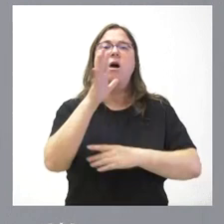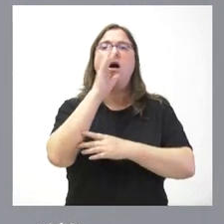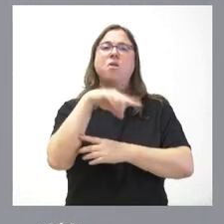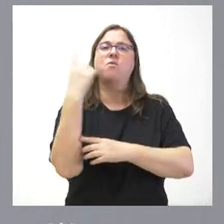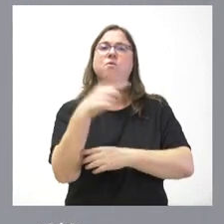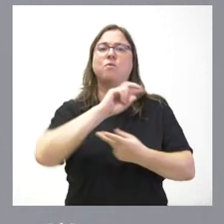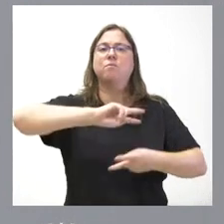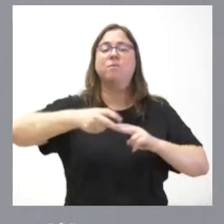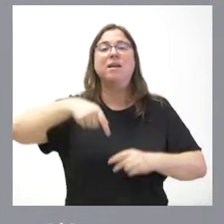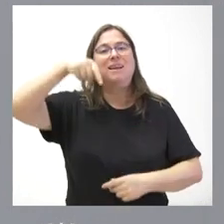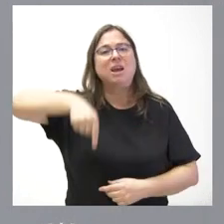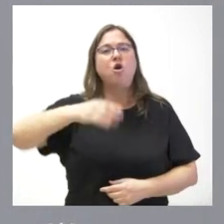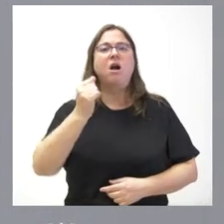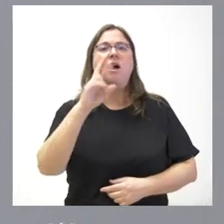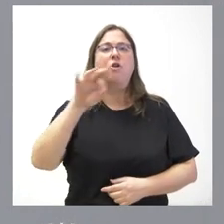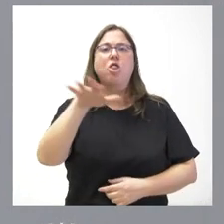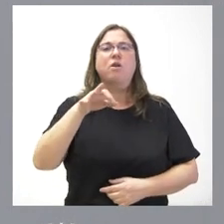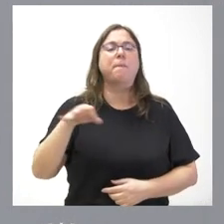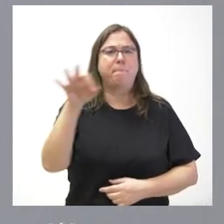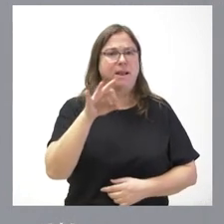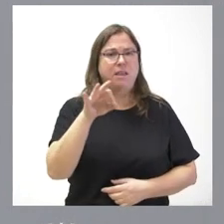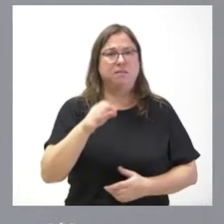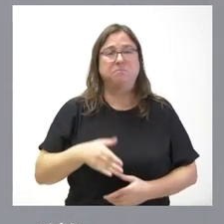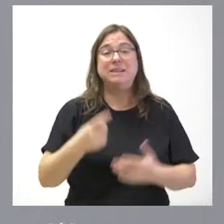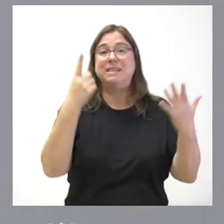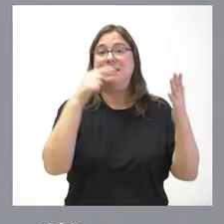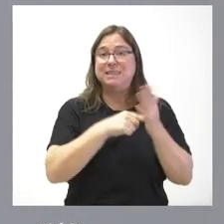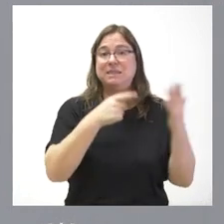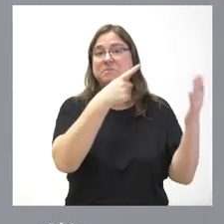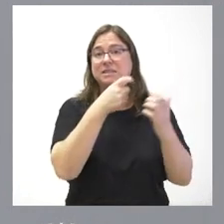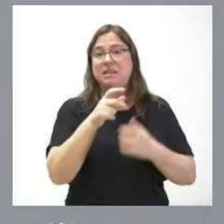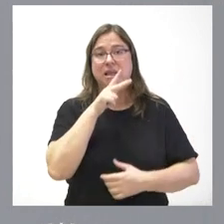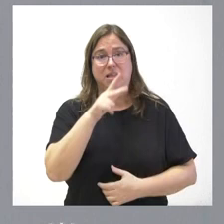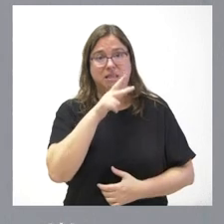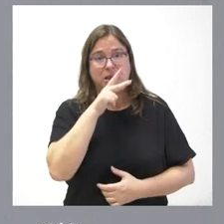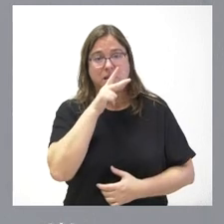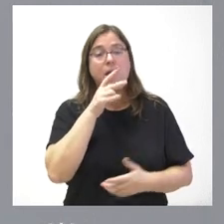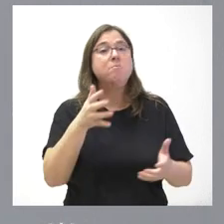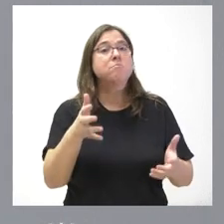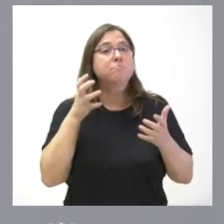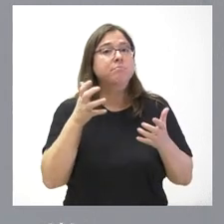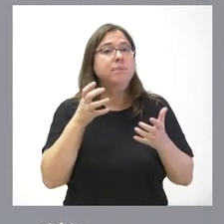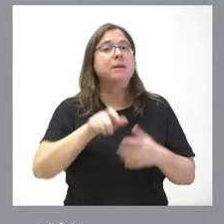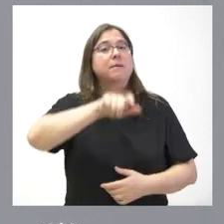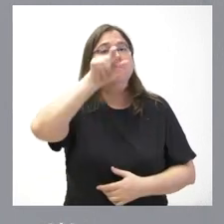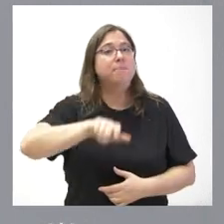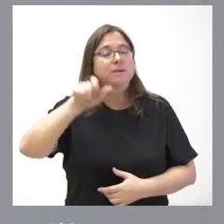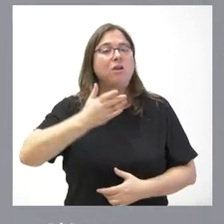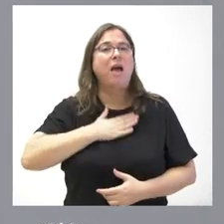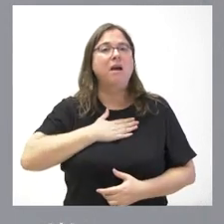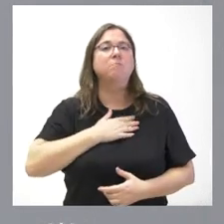de regantes del bajo Carrión en Palencia es una superficie de 6600 haas y va a beneficiar a 7 37